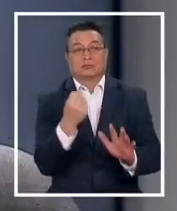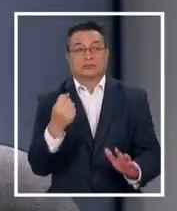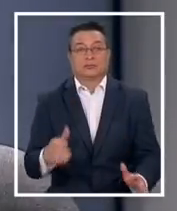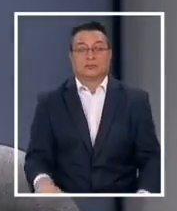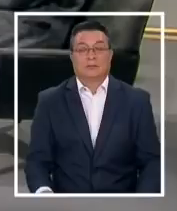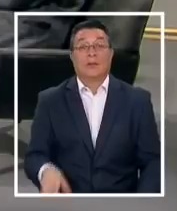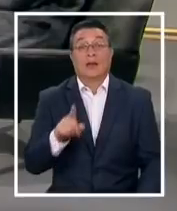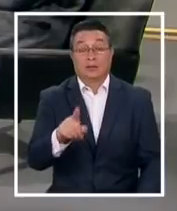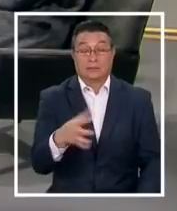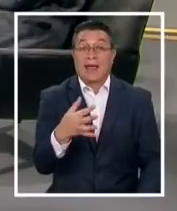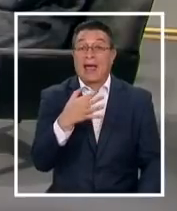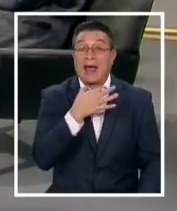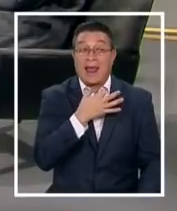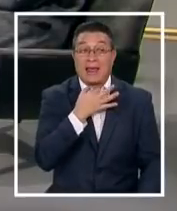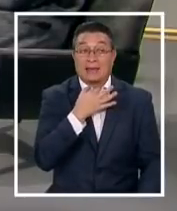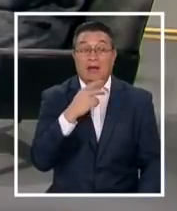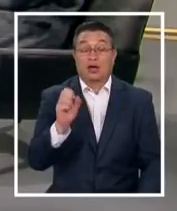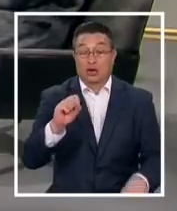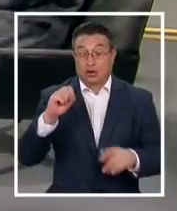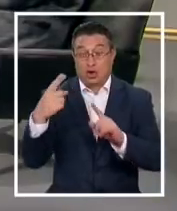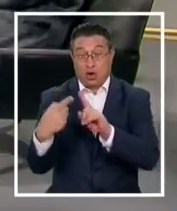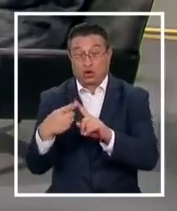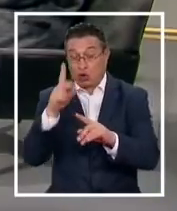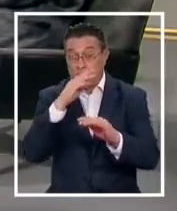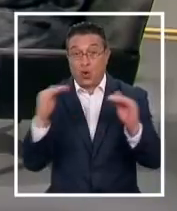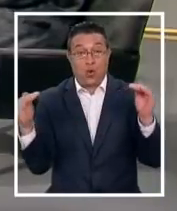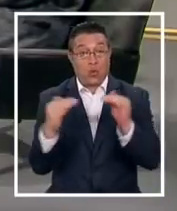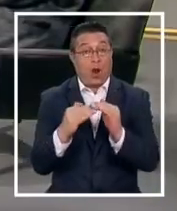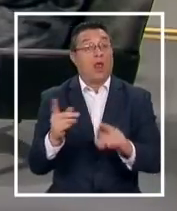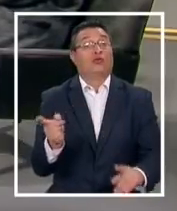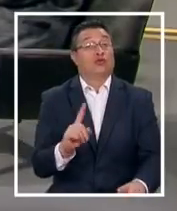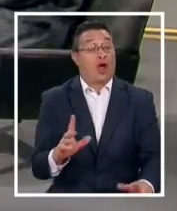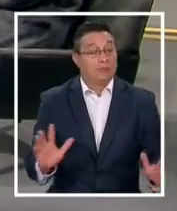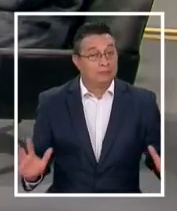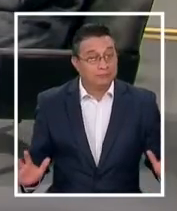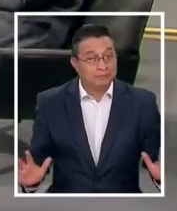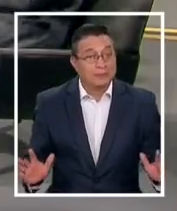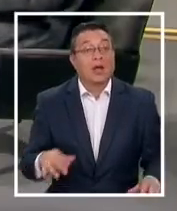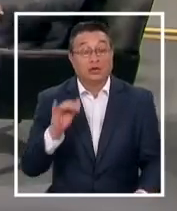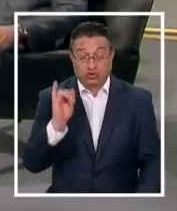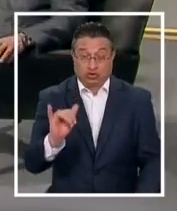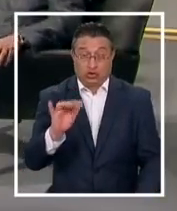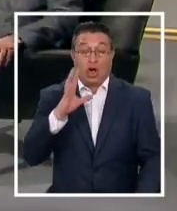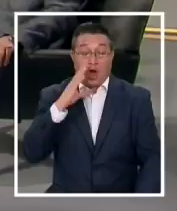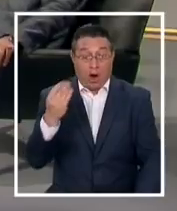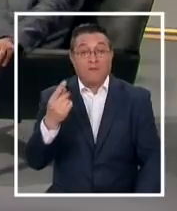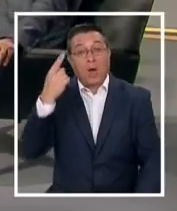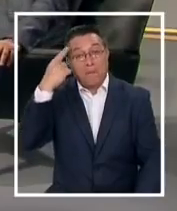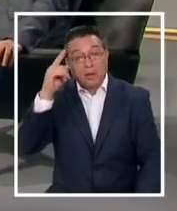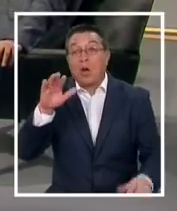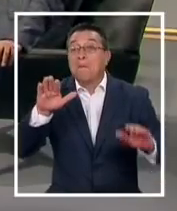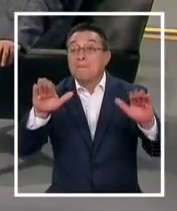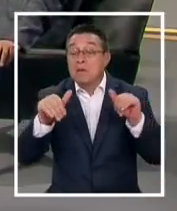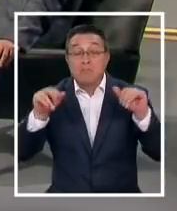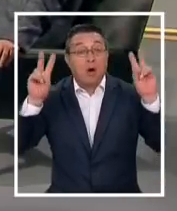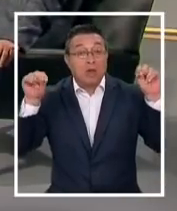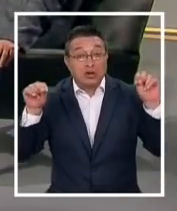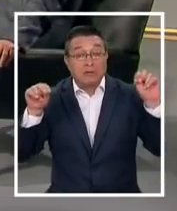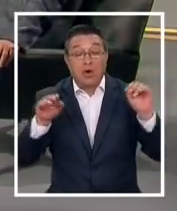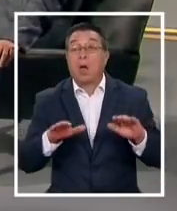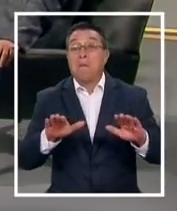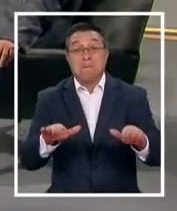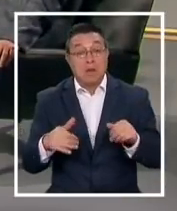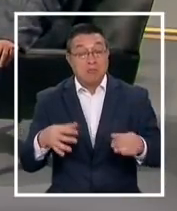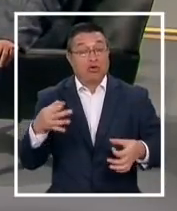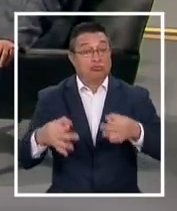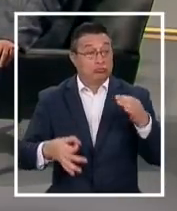eso no te garantiza que haya otro fallo igualmente contrario. Por supuesto que no, pero habiendo más o menos la misma razón, debiera haber la misma